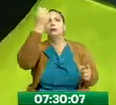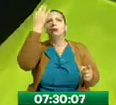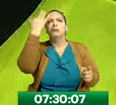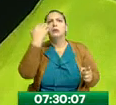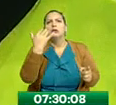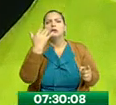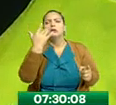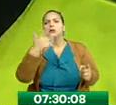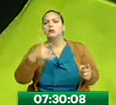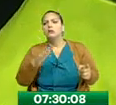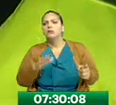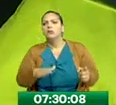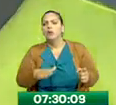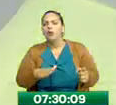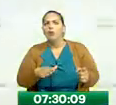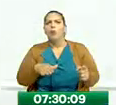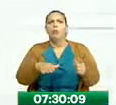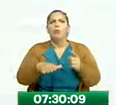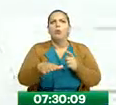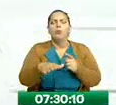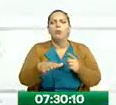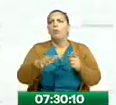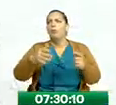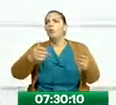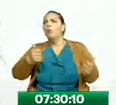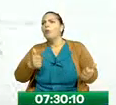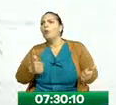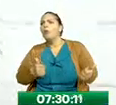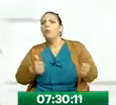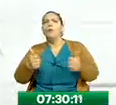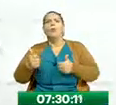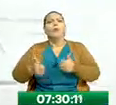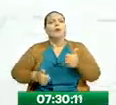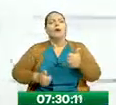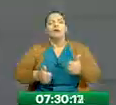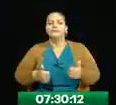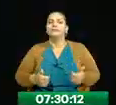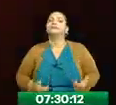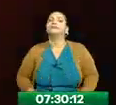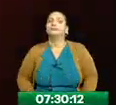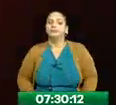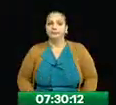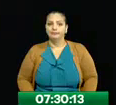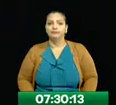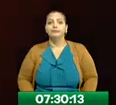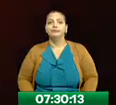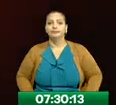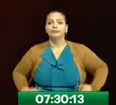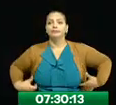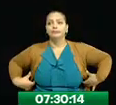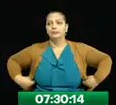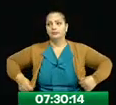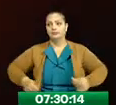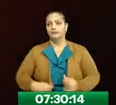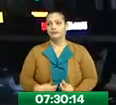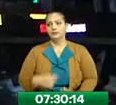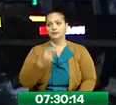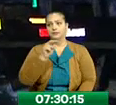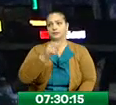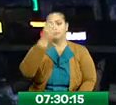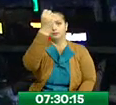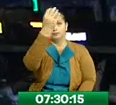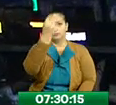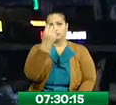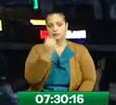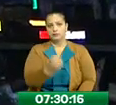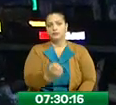que frenar, tienen que reducir la velocidad o simplemente tienen que pasar de largo. Hay un cierto desconocimiento, lo que se traduce en